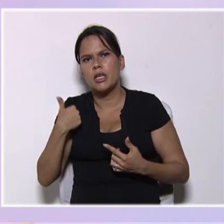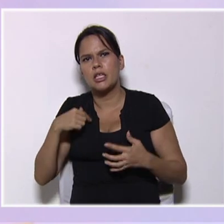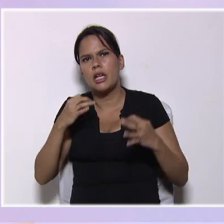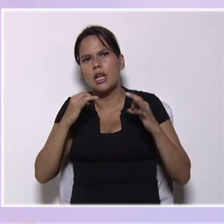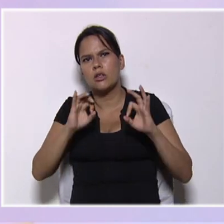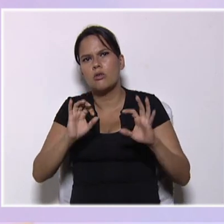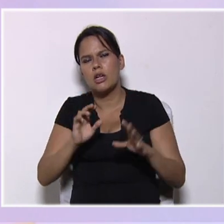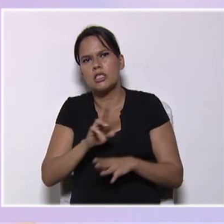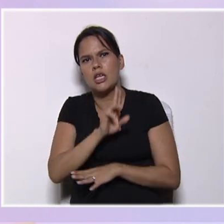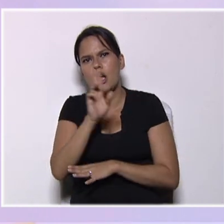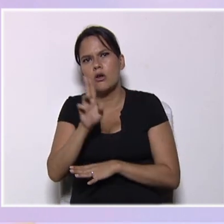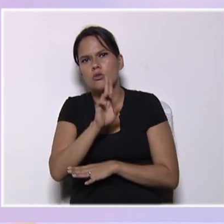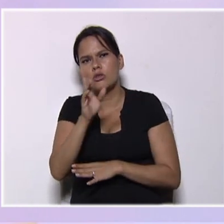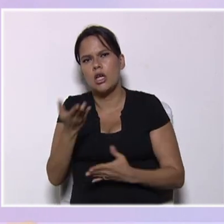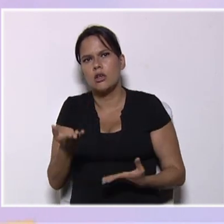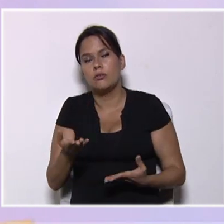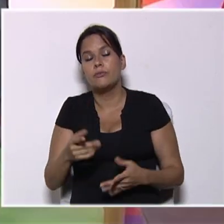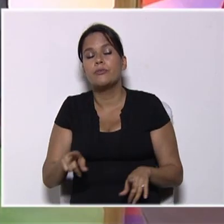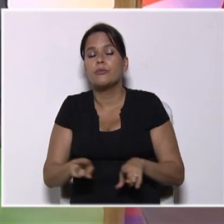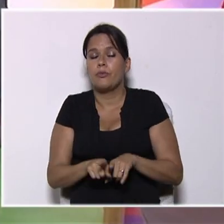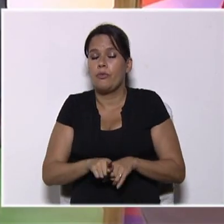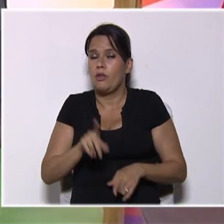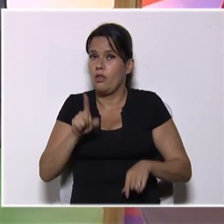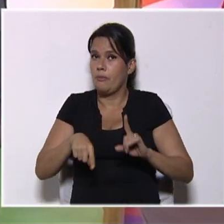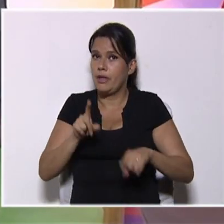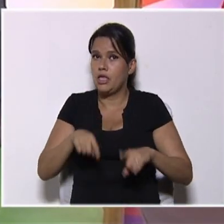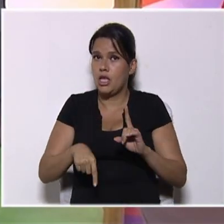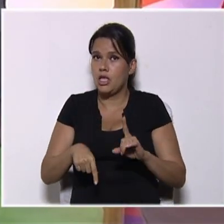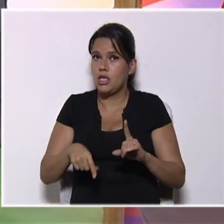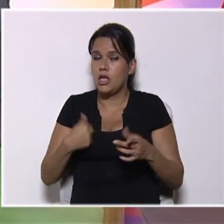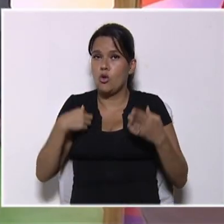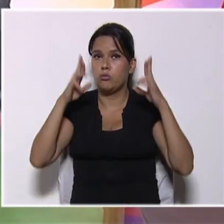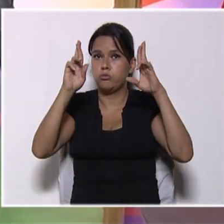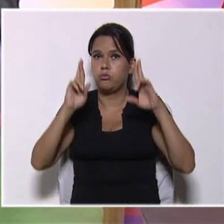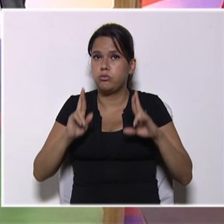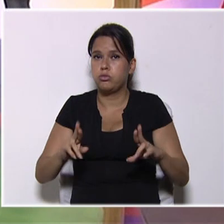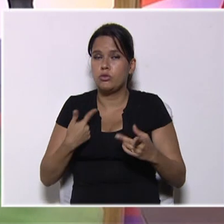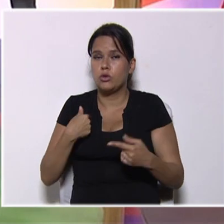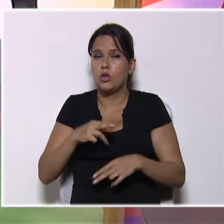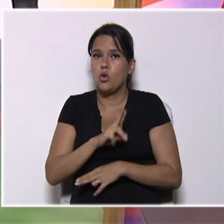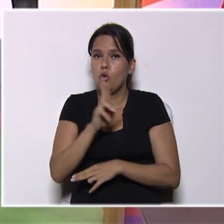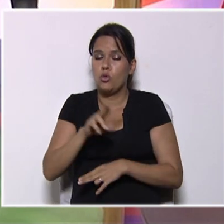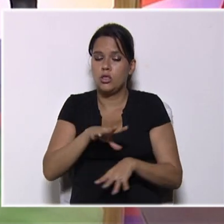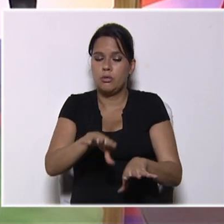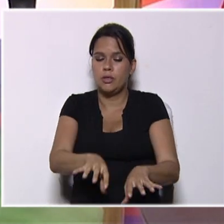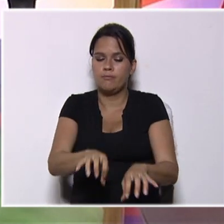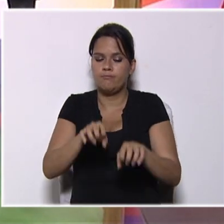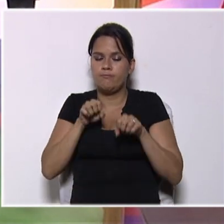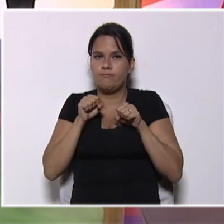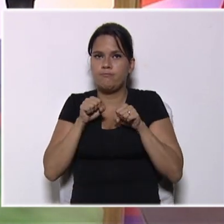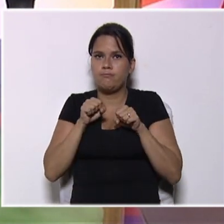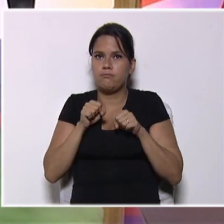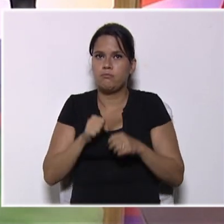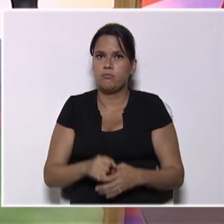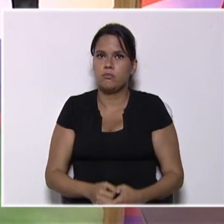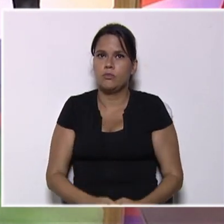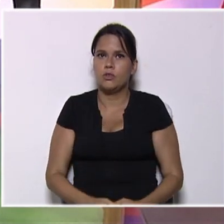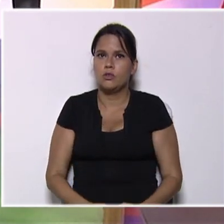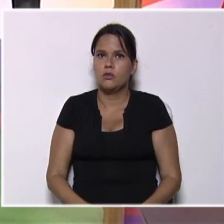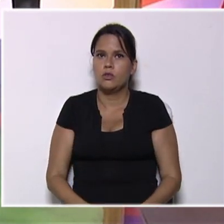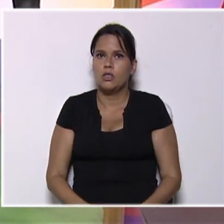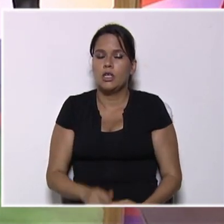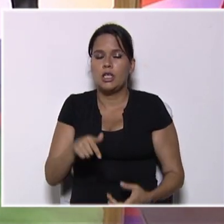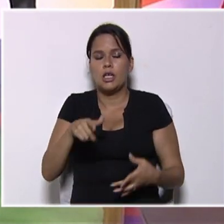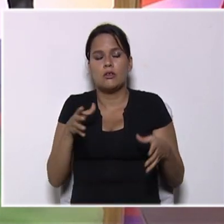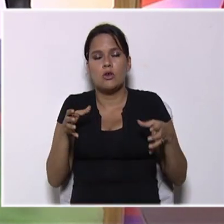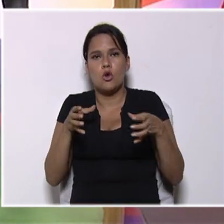utilización. Exacto, y que también va a depender de los recursos que yo utilice para extraerlo, ¿no? Exactamente. Que en este caso, los grupos de creación,